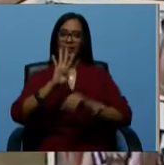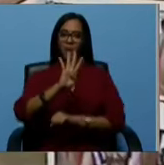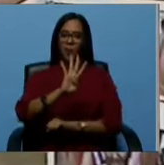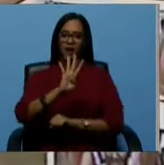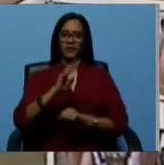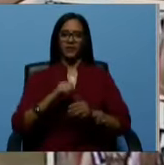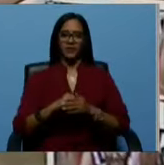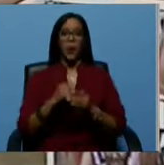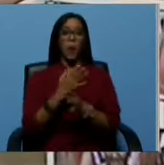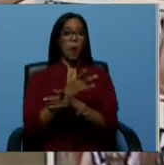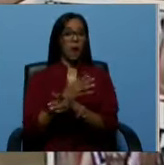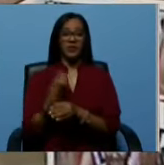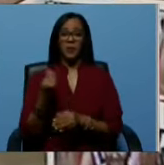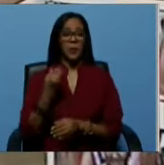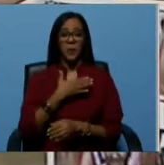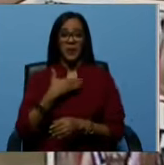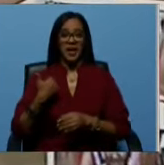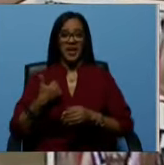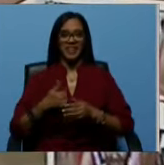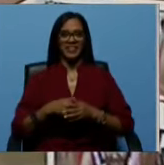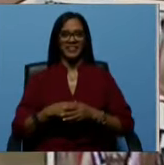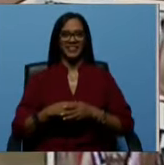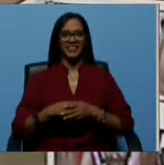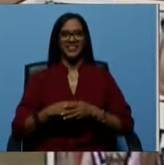494. Juégueselo como quiera.